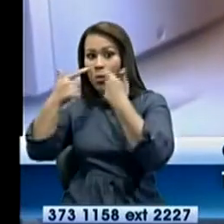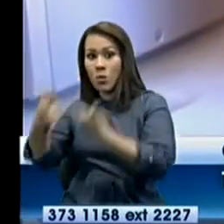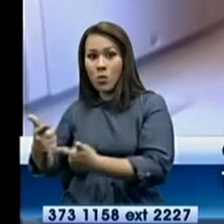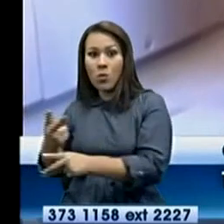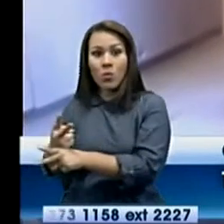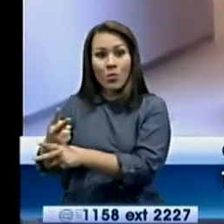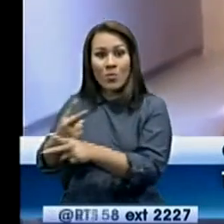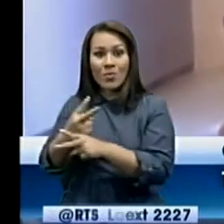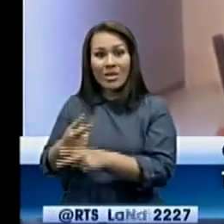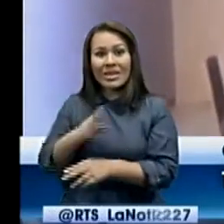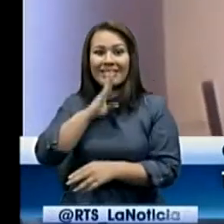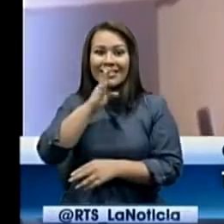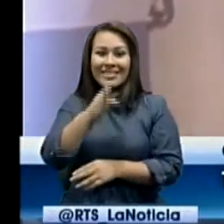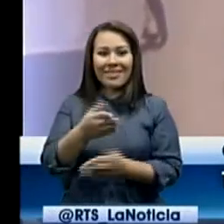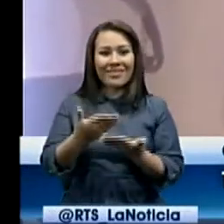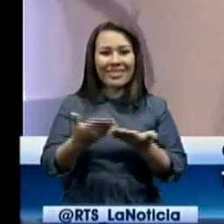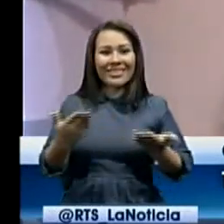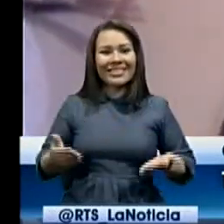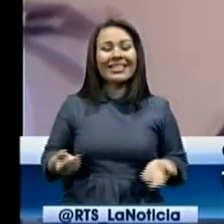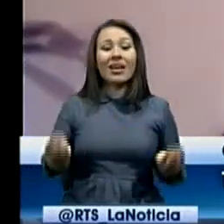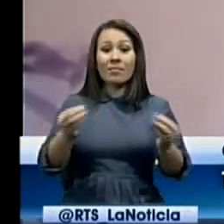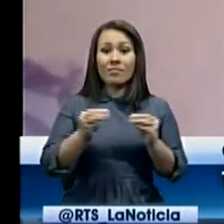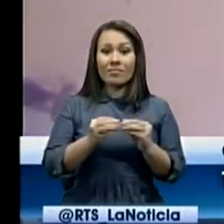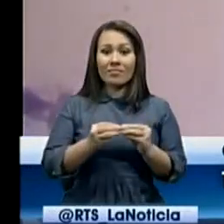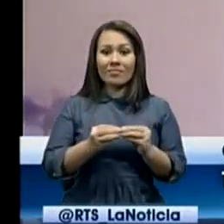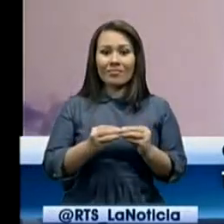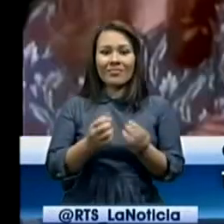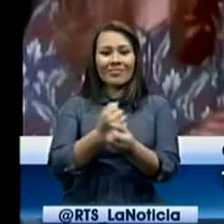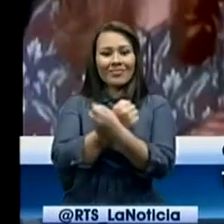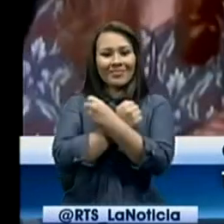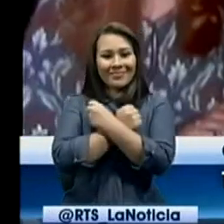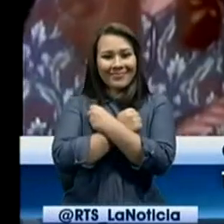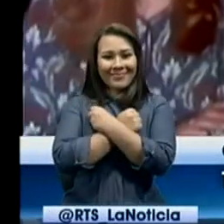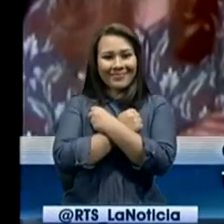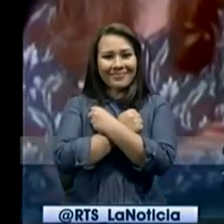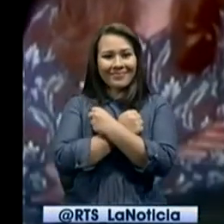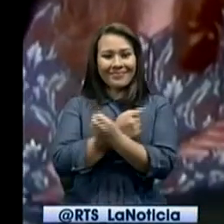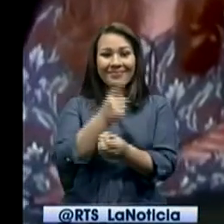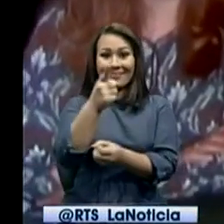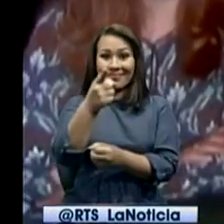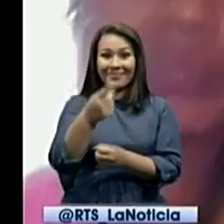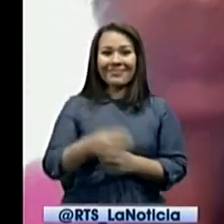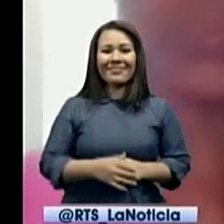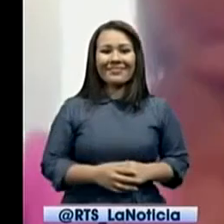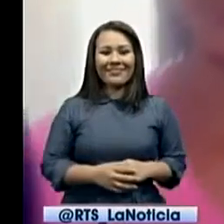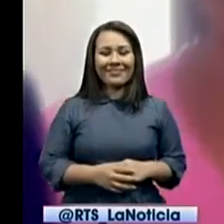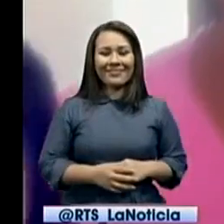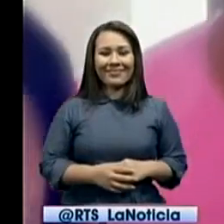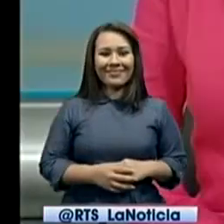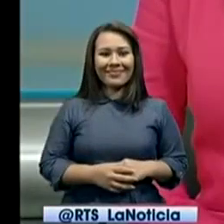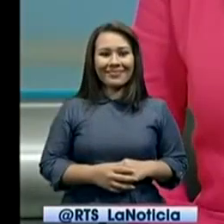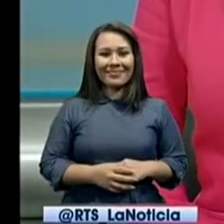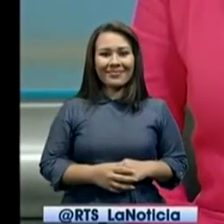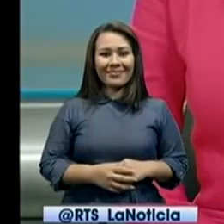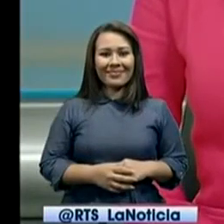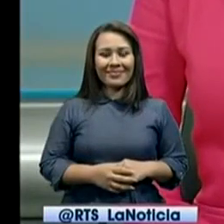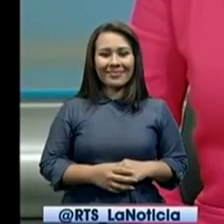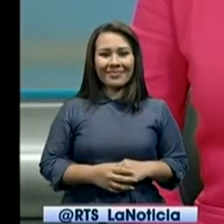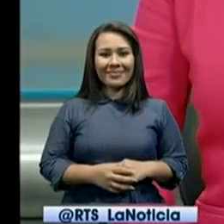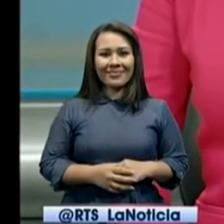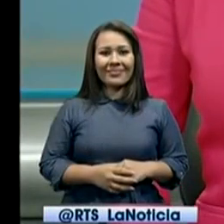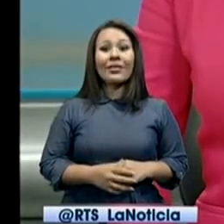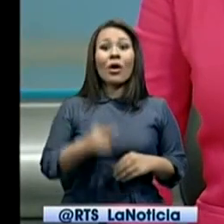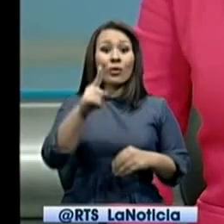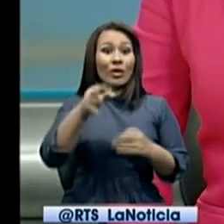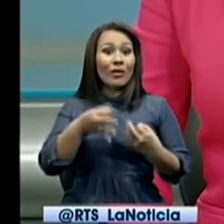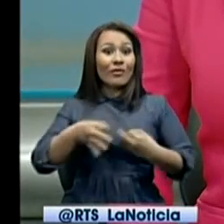falte nada, pero sobre todo, sin que les falte amor. Informó Lorena Baque. Una